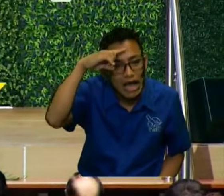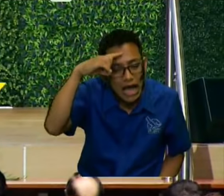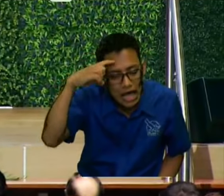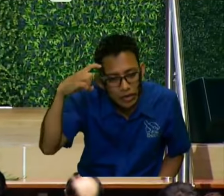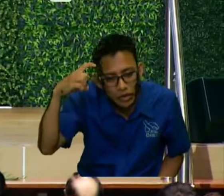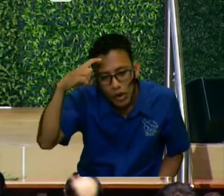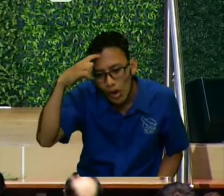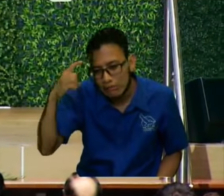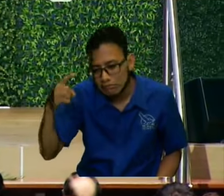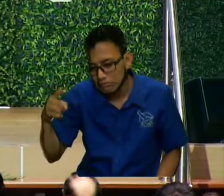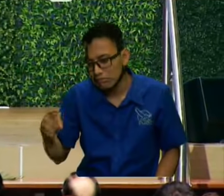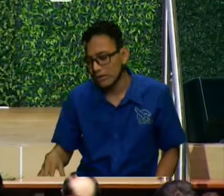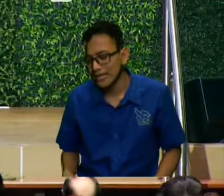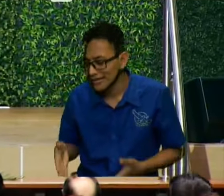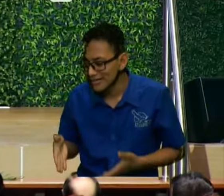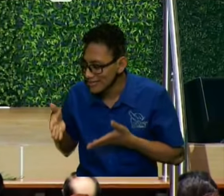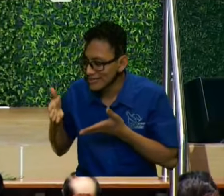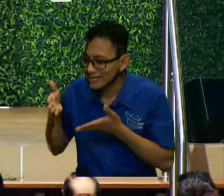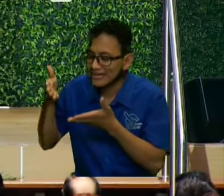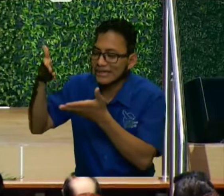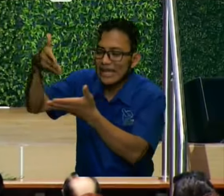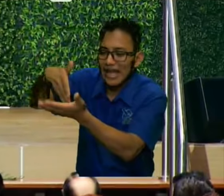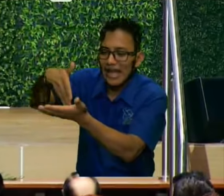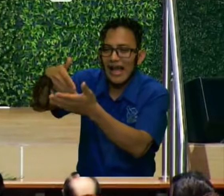Llega a la camita, solo se tira ahí,